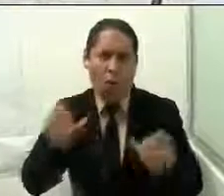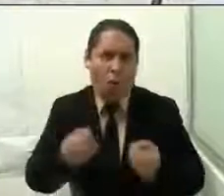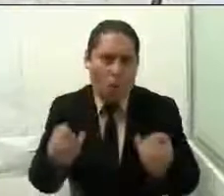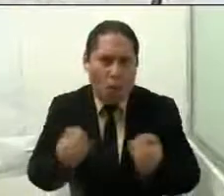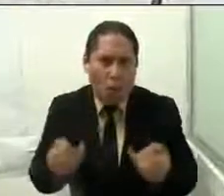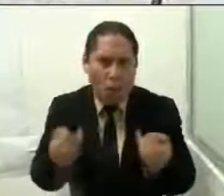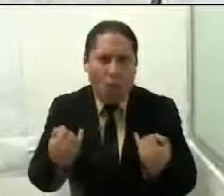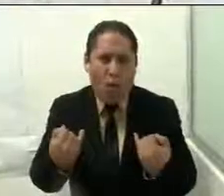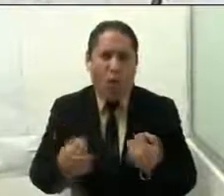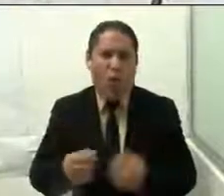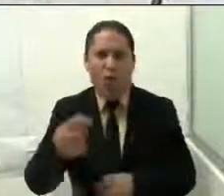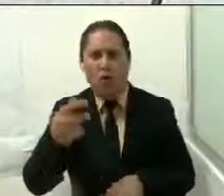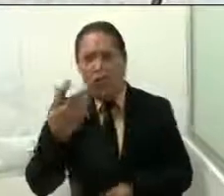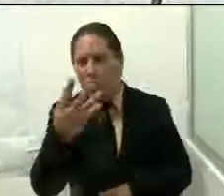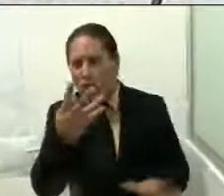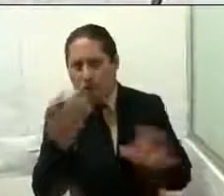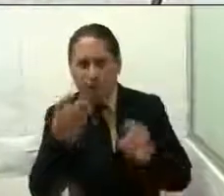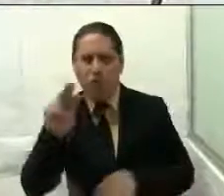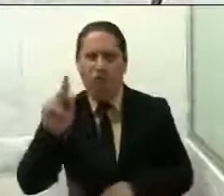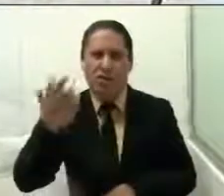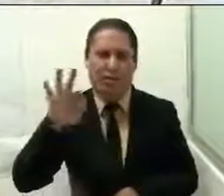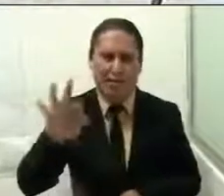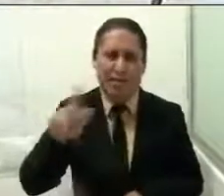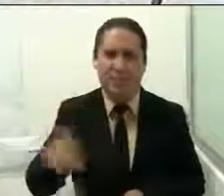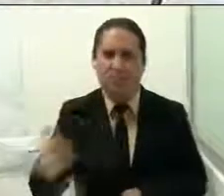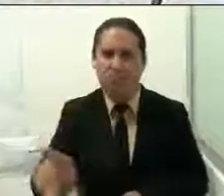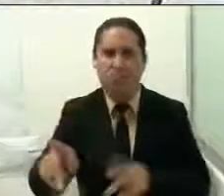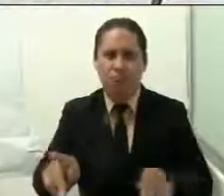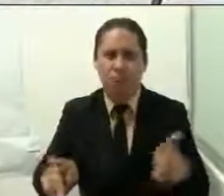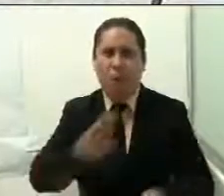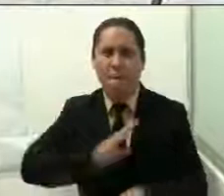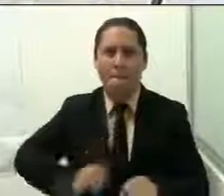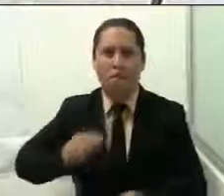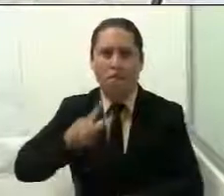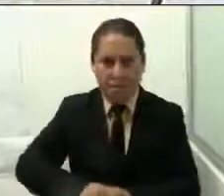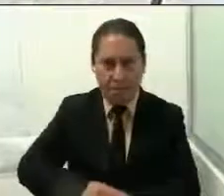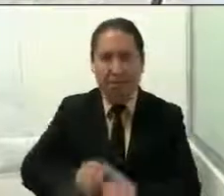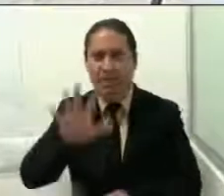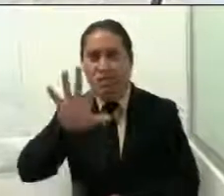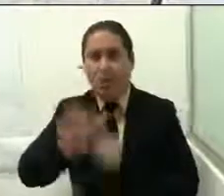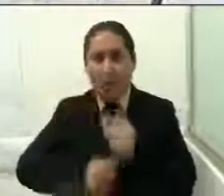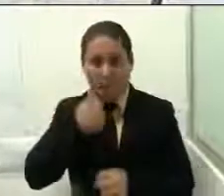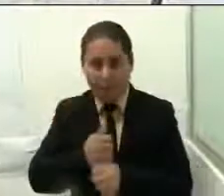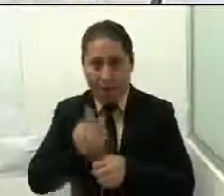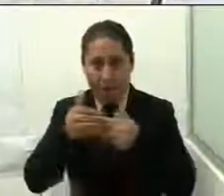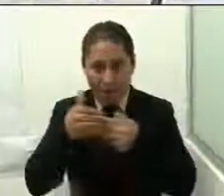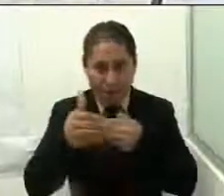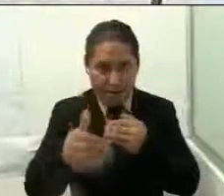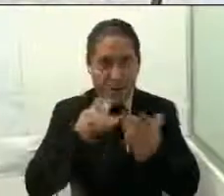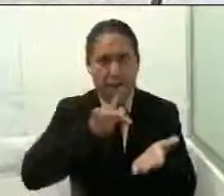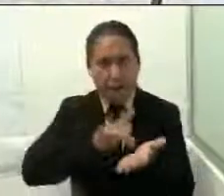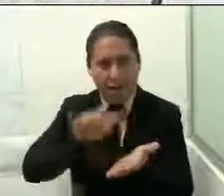983 localidades de 64 municipios en cinco años se apoyaron